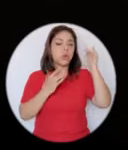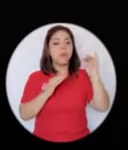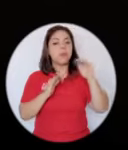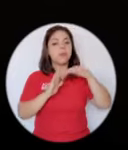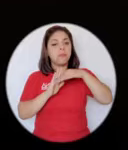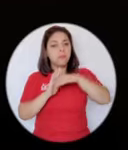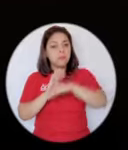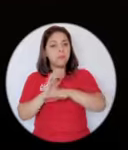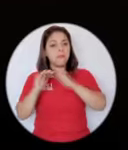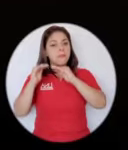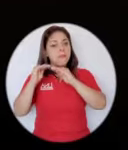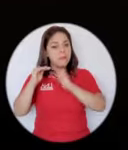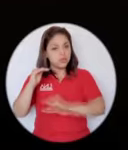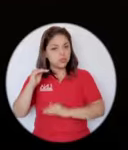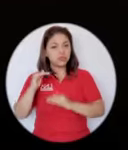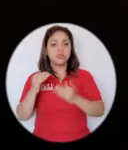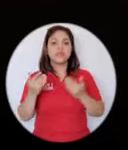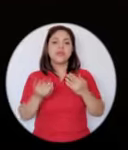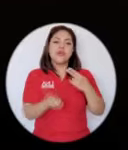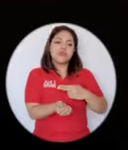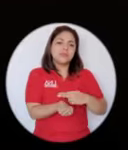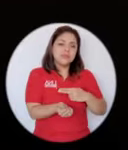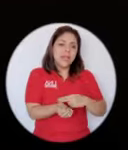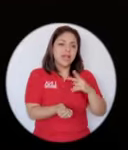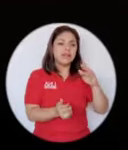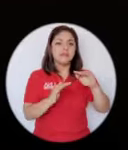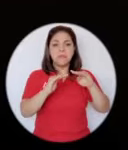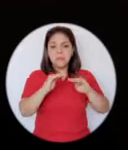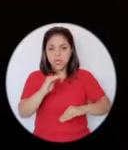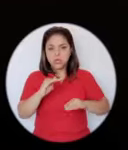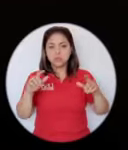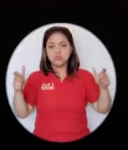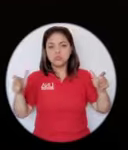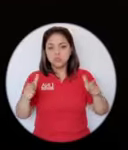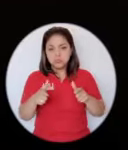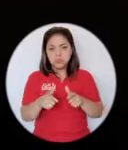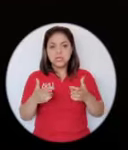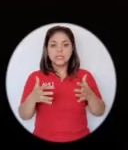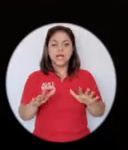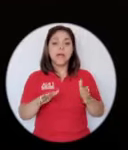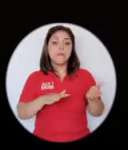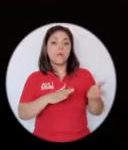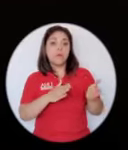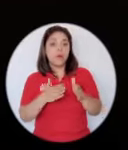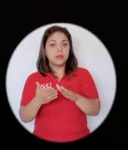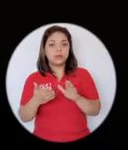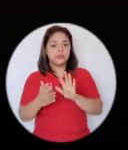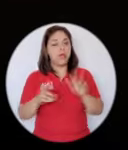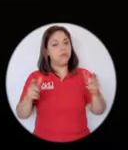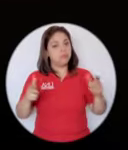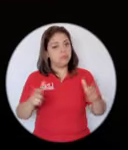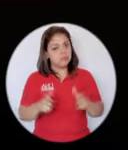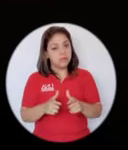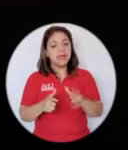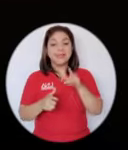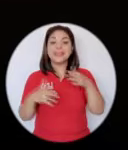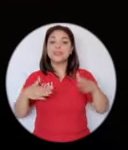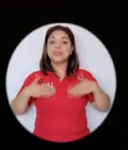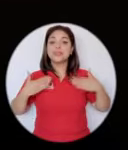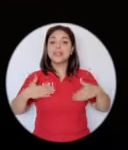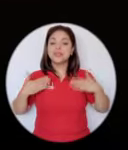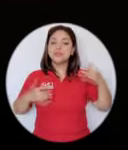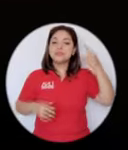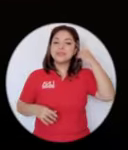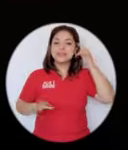una cierta tendencia un poco tímida a la reducción de las hospitalizaciones, los fallecimientos, y estamos